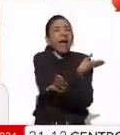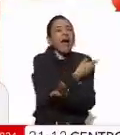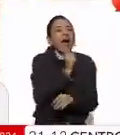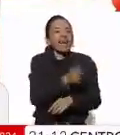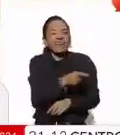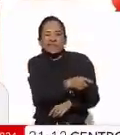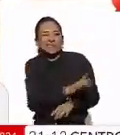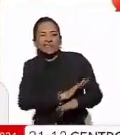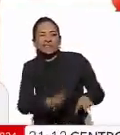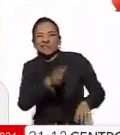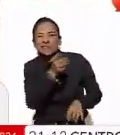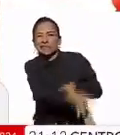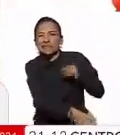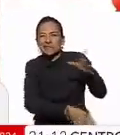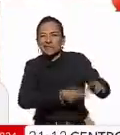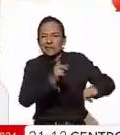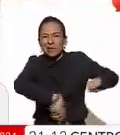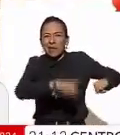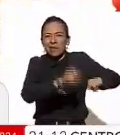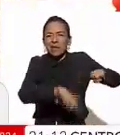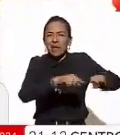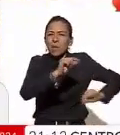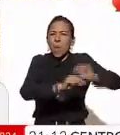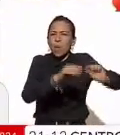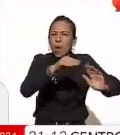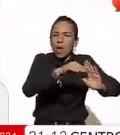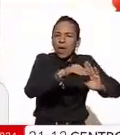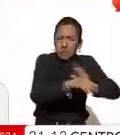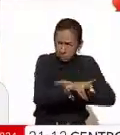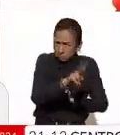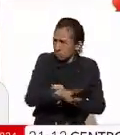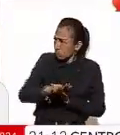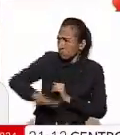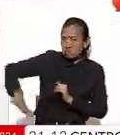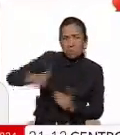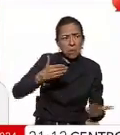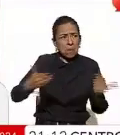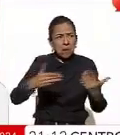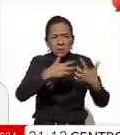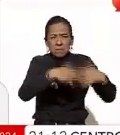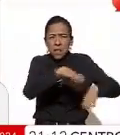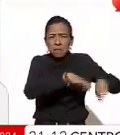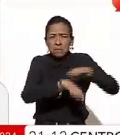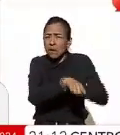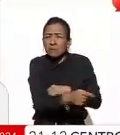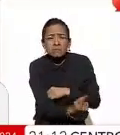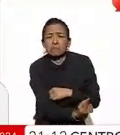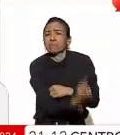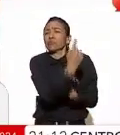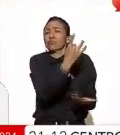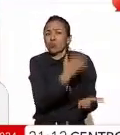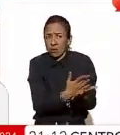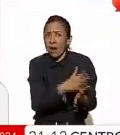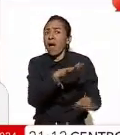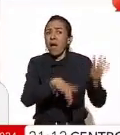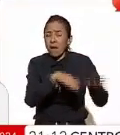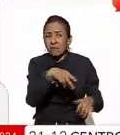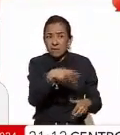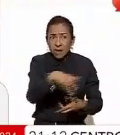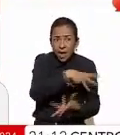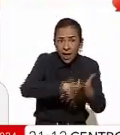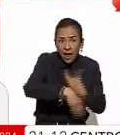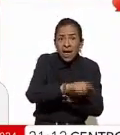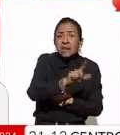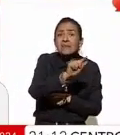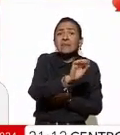disminuirla, destruirla poco a poco. Es la única empresa, de hecho, que se le cargaba hasta el 70% de sus ingresos,